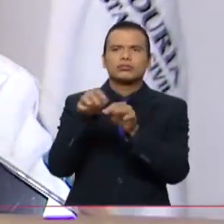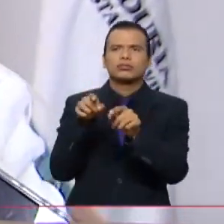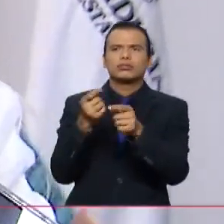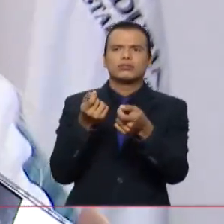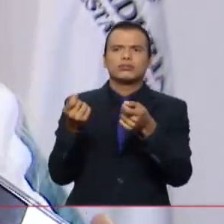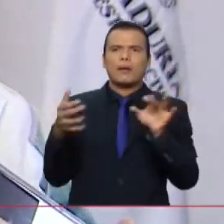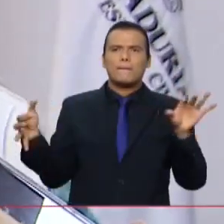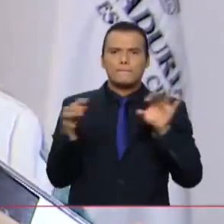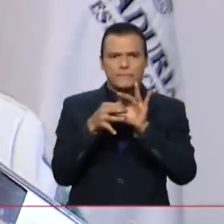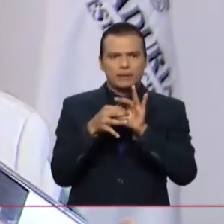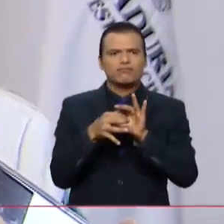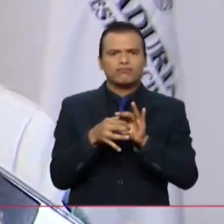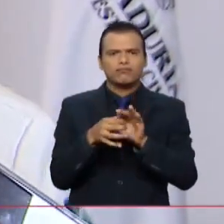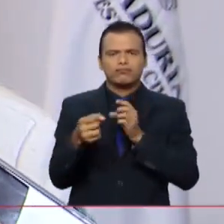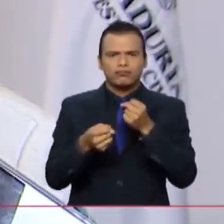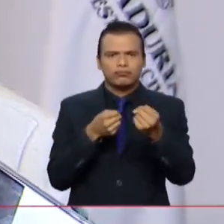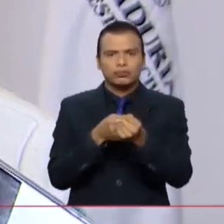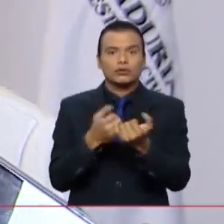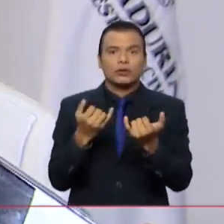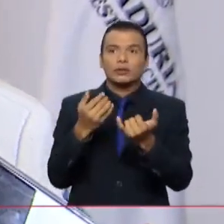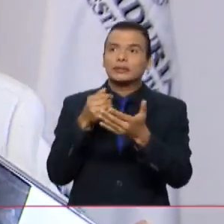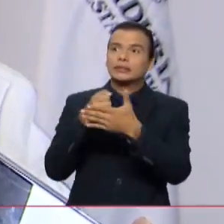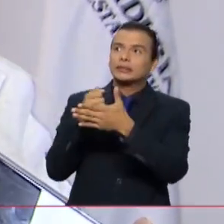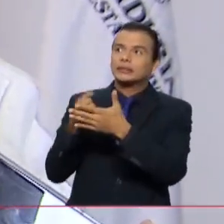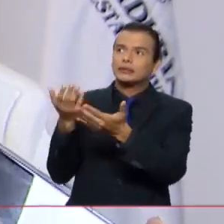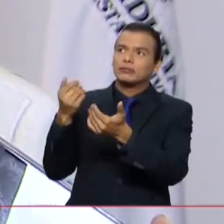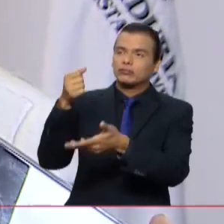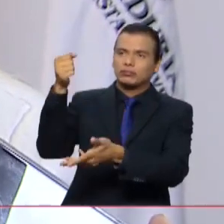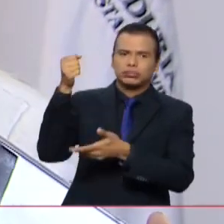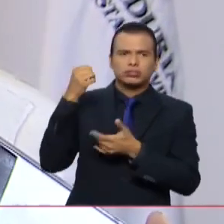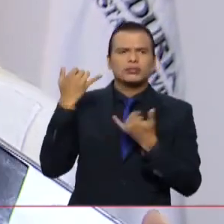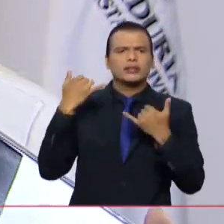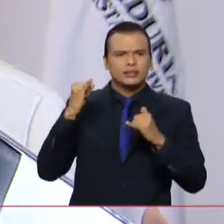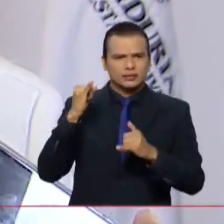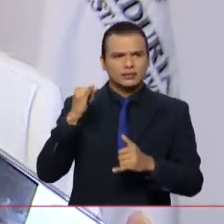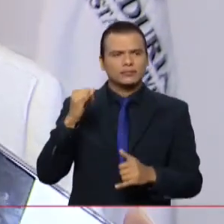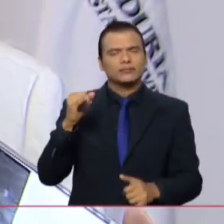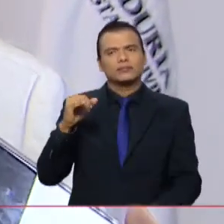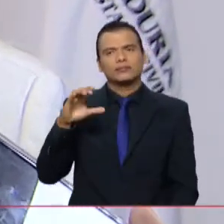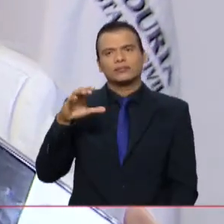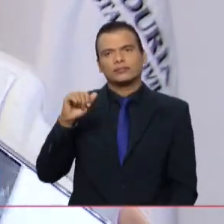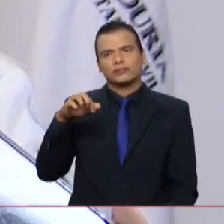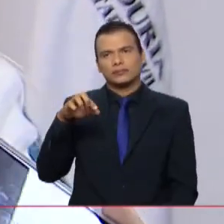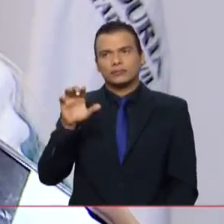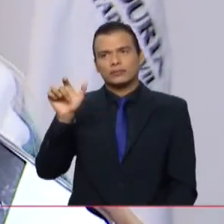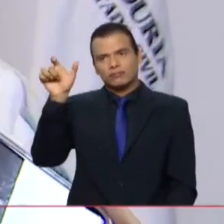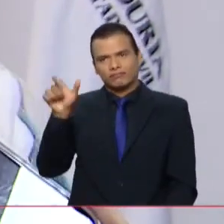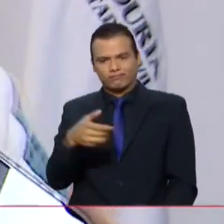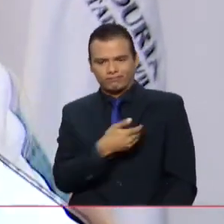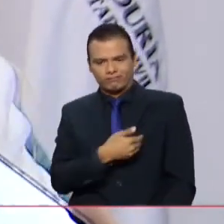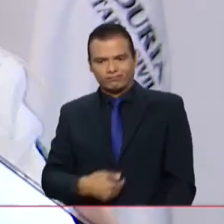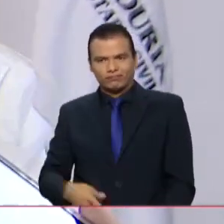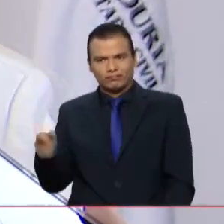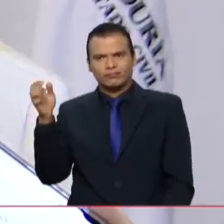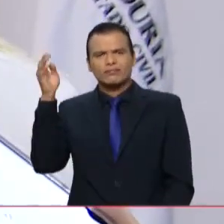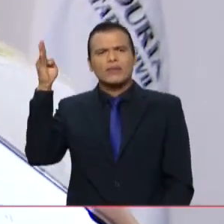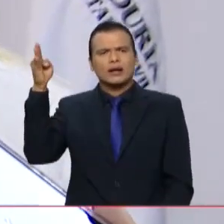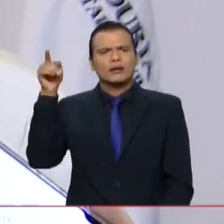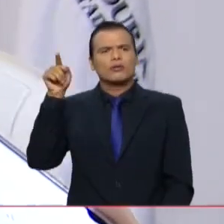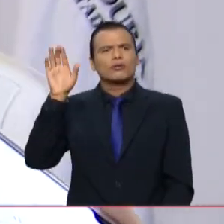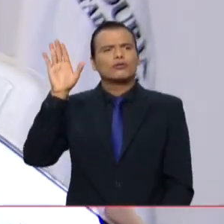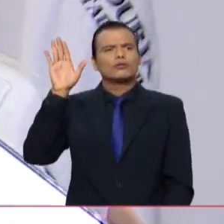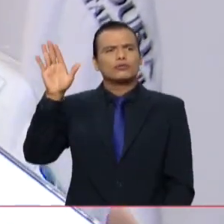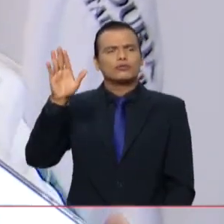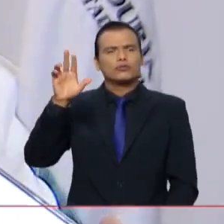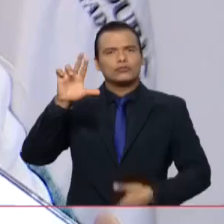estamos buscando es financiación. Estuve reunida con el presidente de la CAF, Sergio Díaz Granados, que es un banco